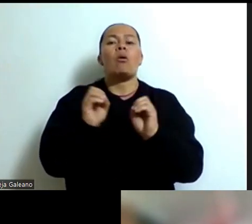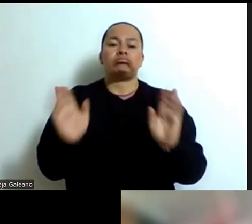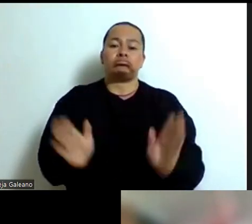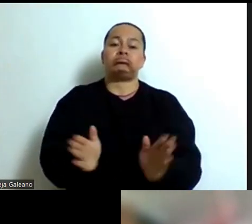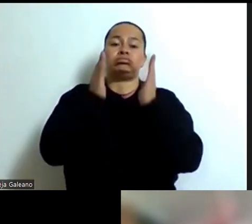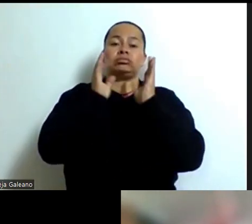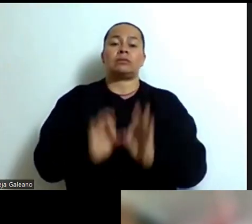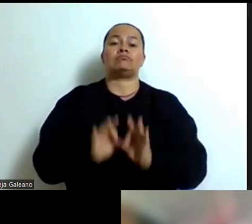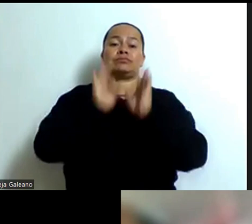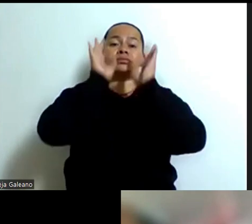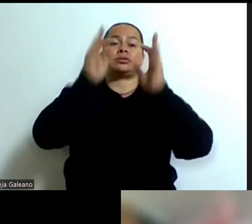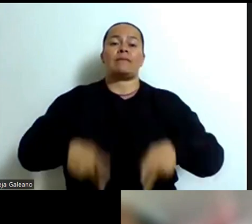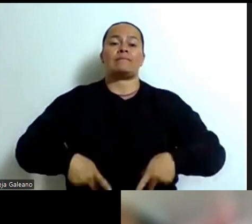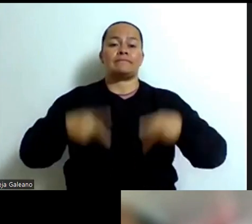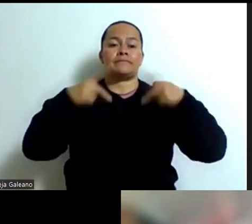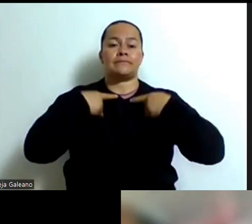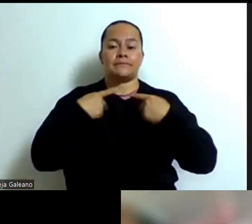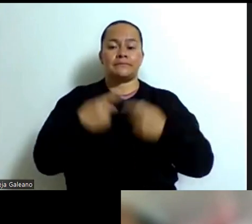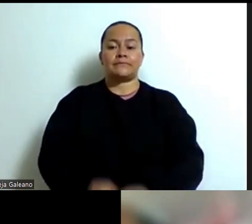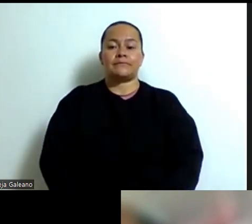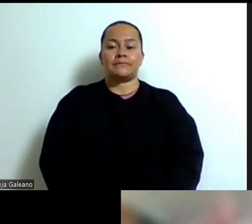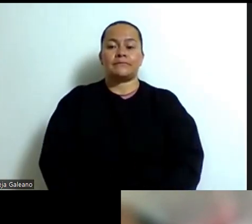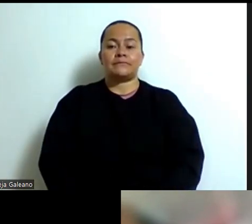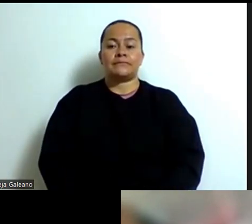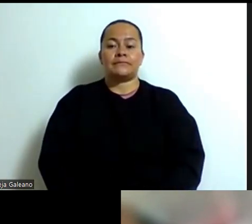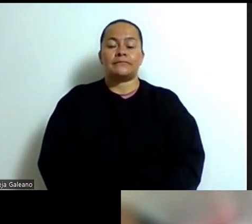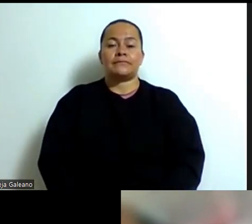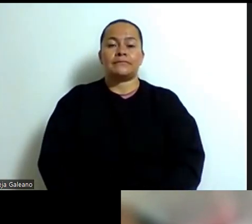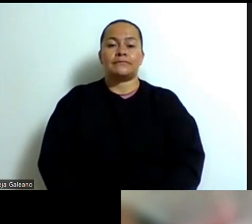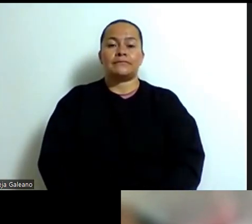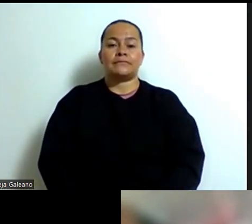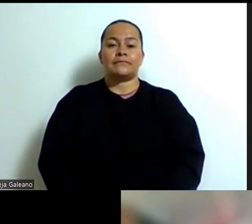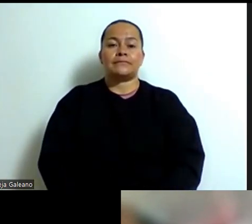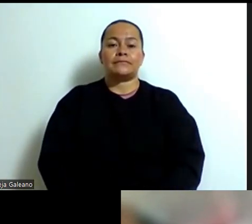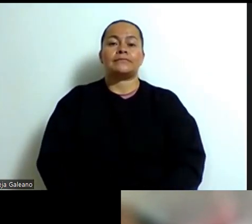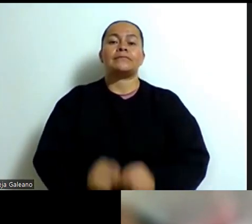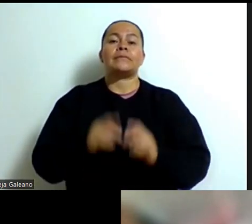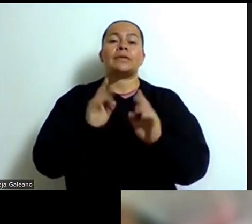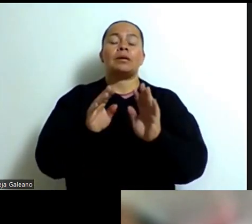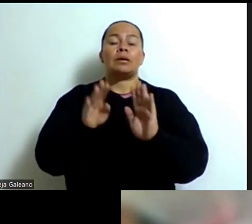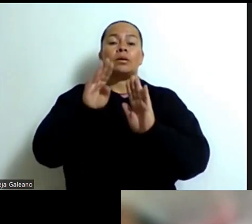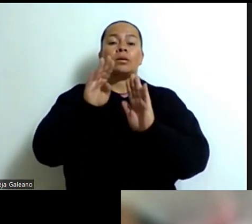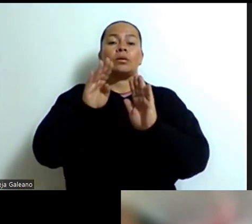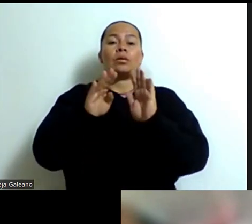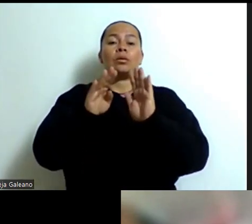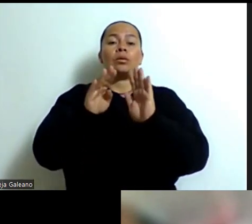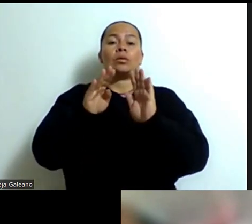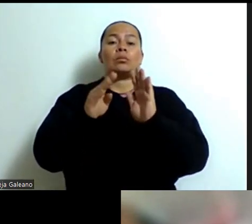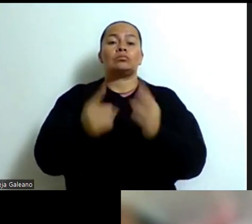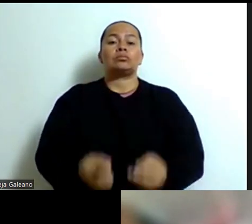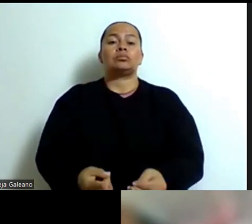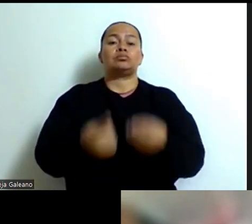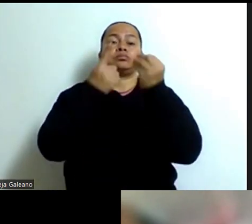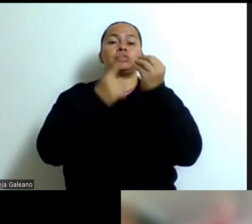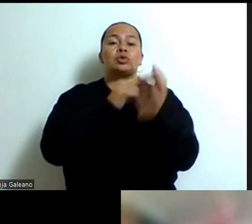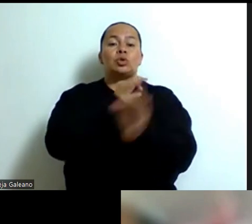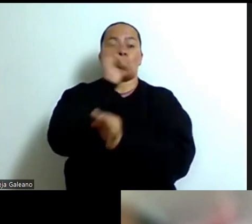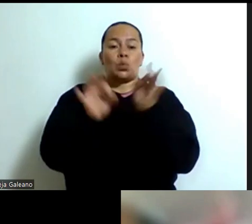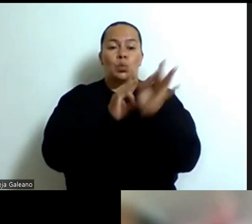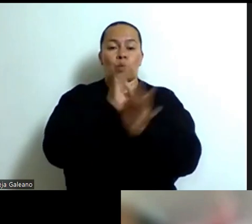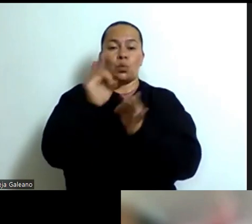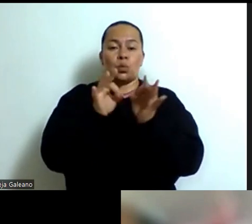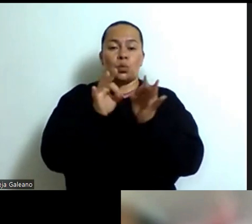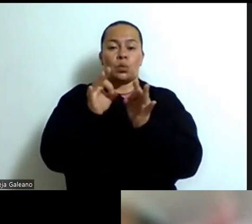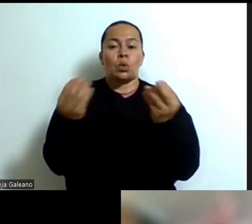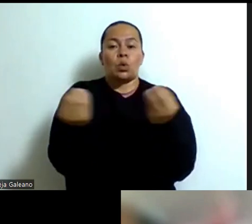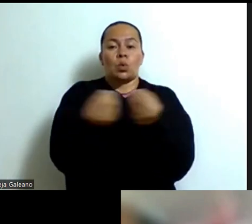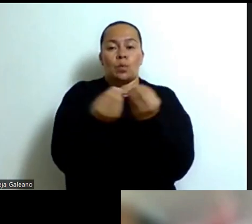vida H pero una política de cuidado eh compañeras